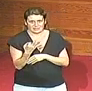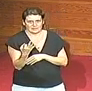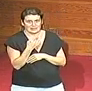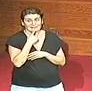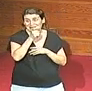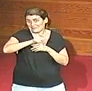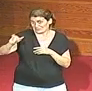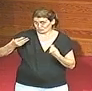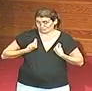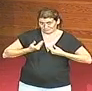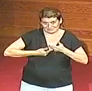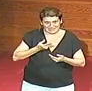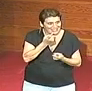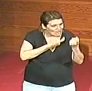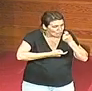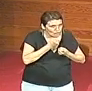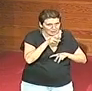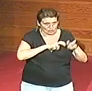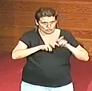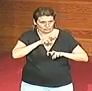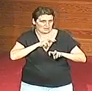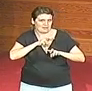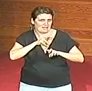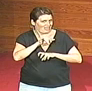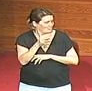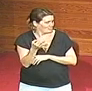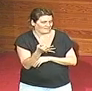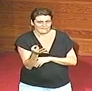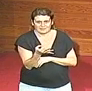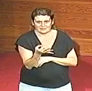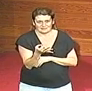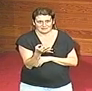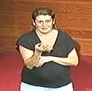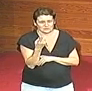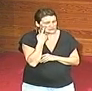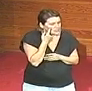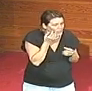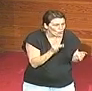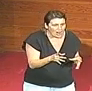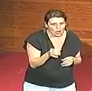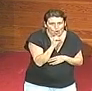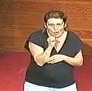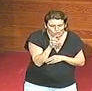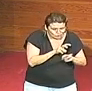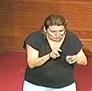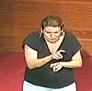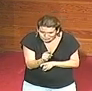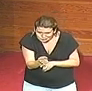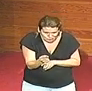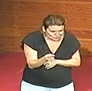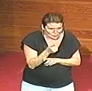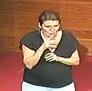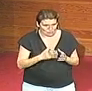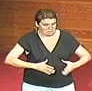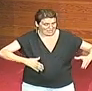ciudadanía tiene que informarse y tiene que ir a buscar, y esto es como encontrar también pepitas, ¿no?, de oro en un barreño